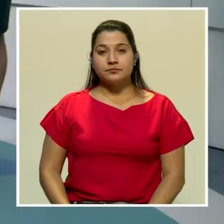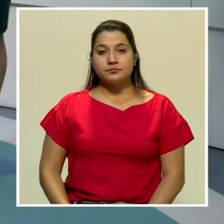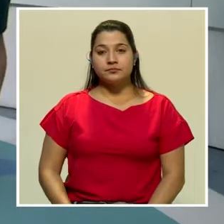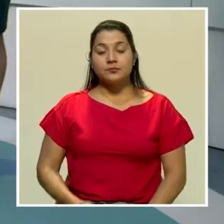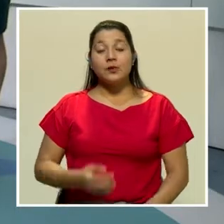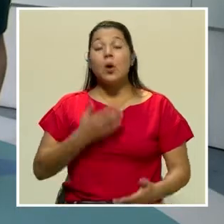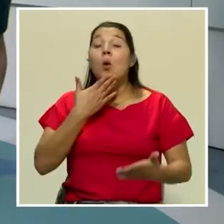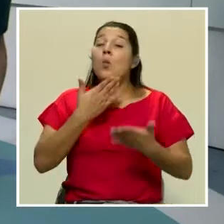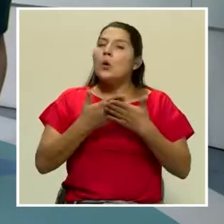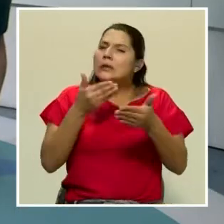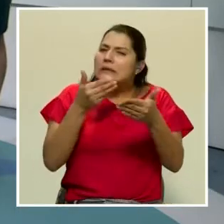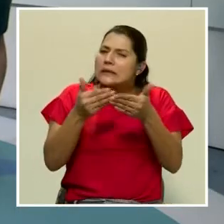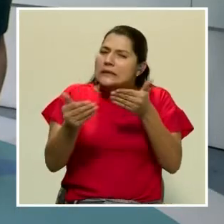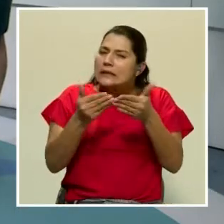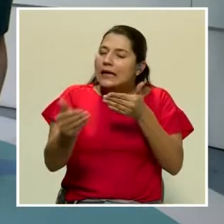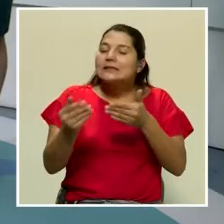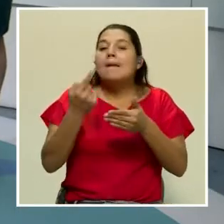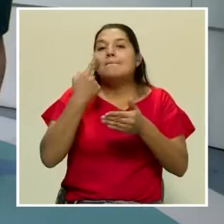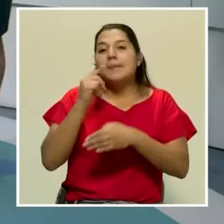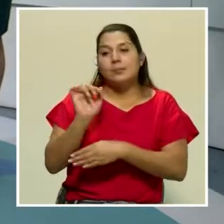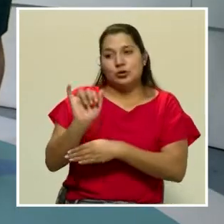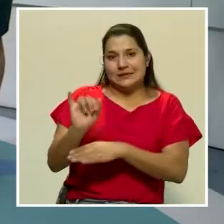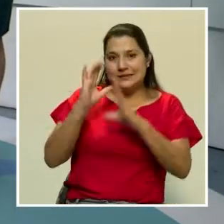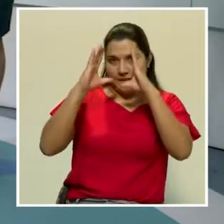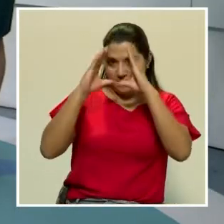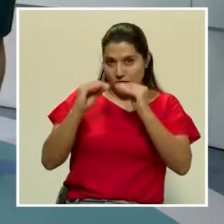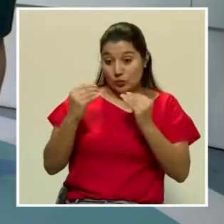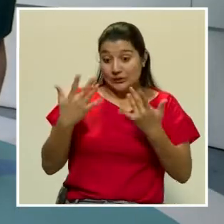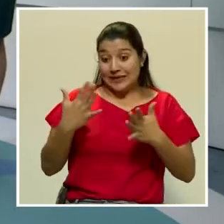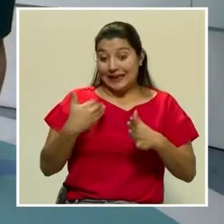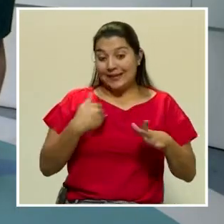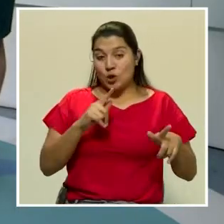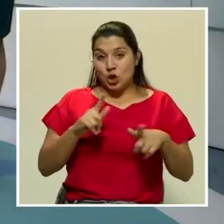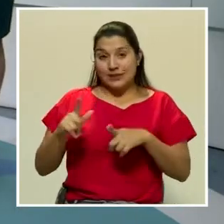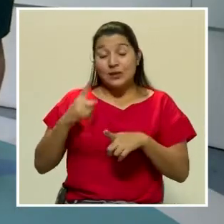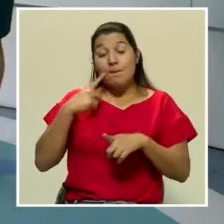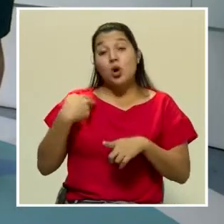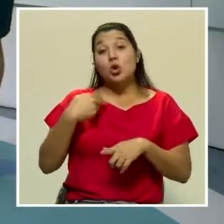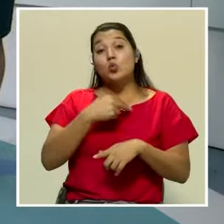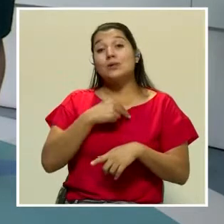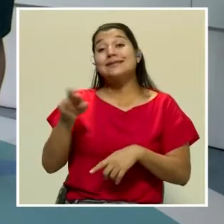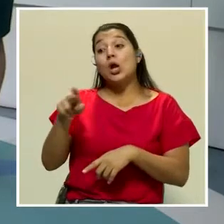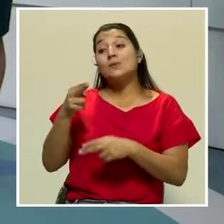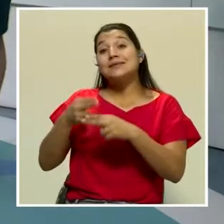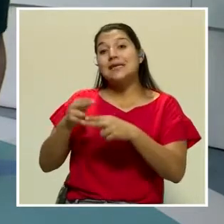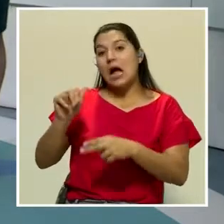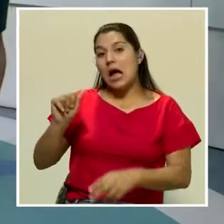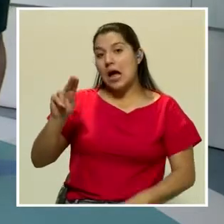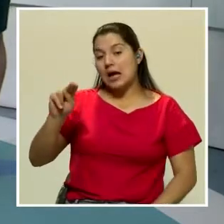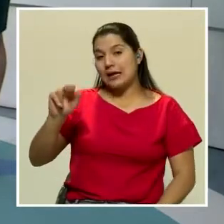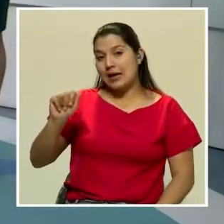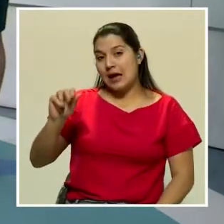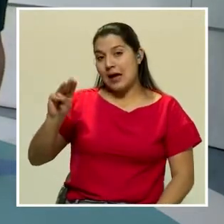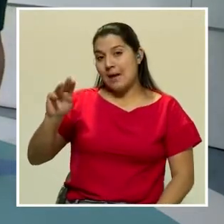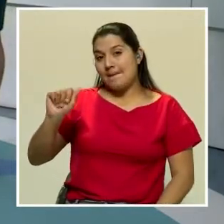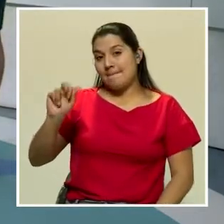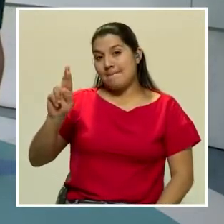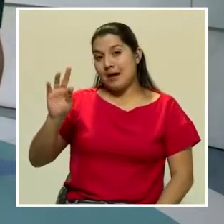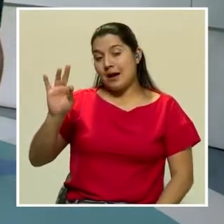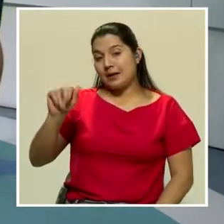Bueno, ya casi vamos a ver esta información que nos preparó nuestra compañera Ana Marta Arce. Sin duda alguna, don